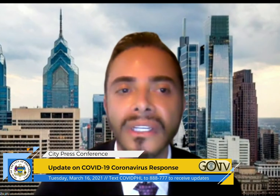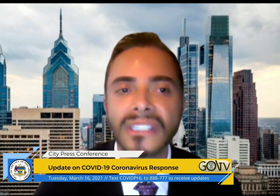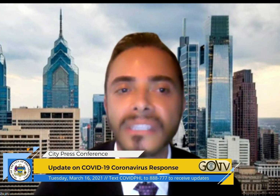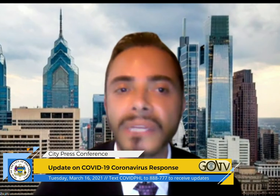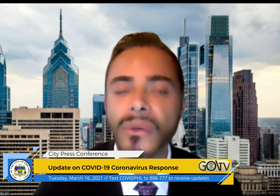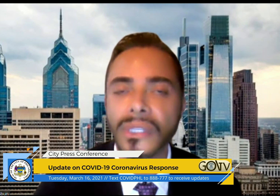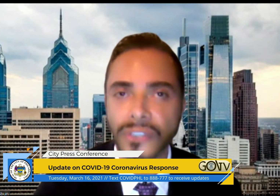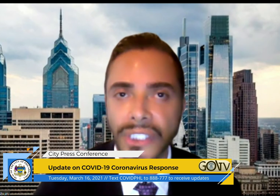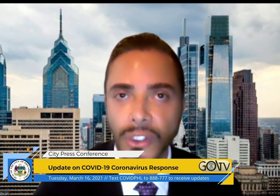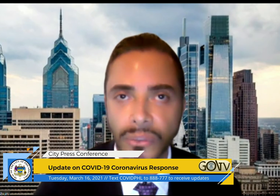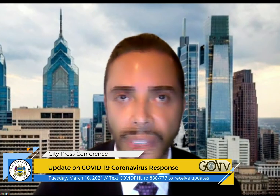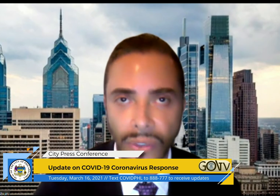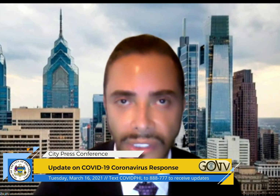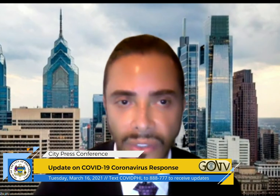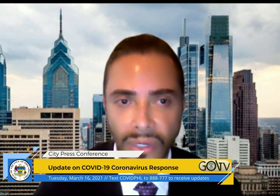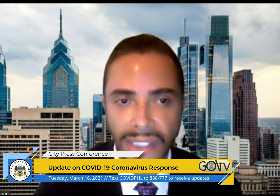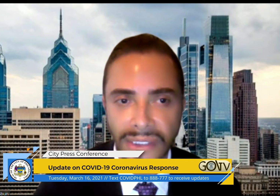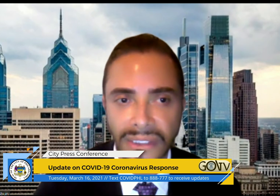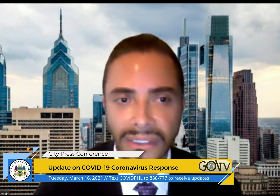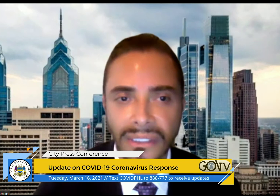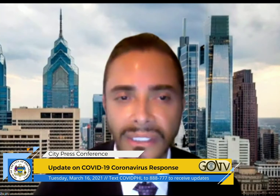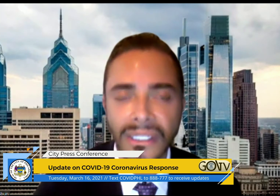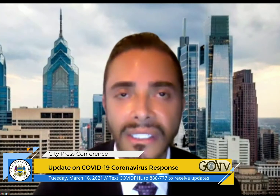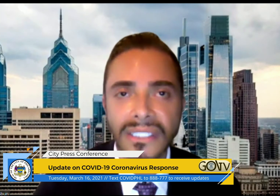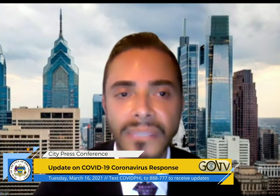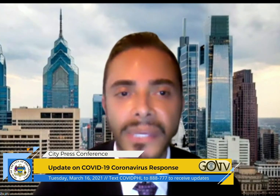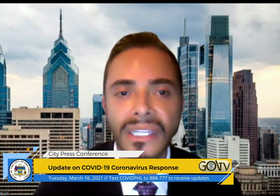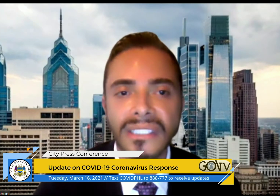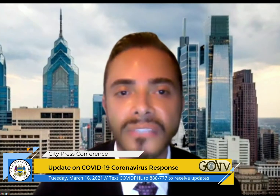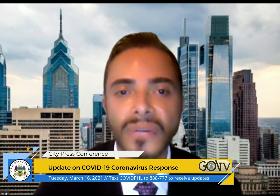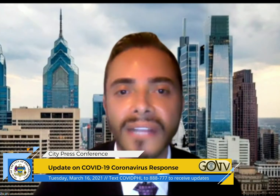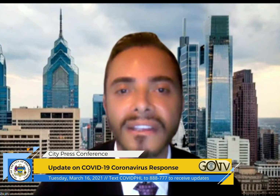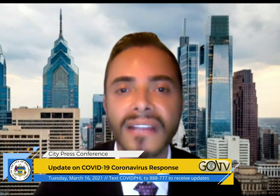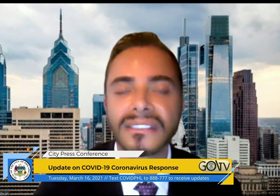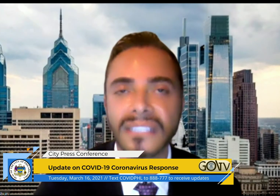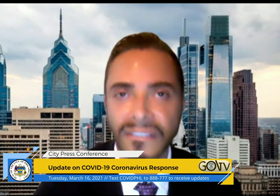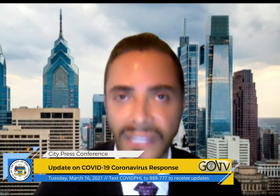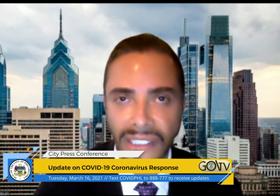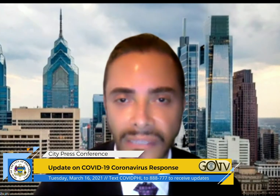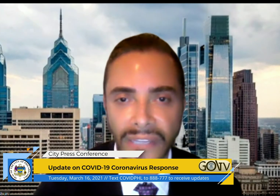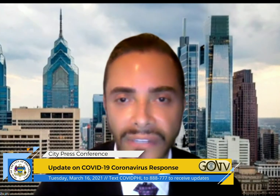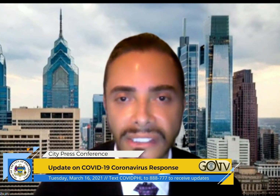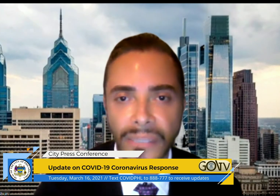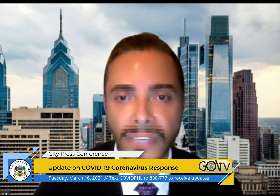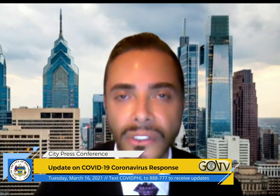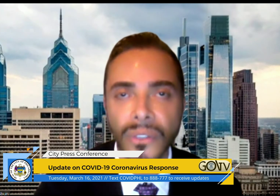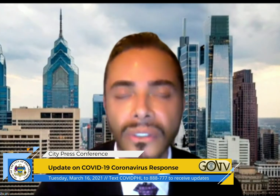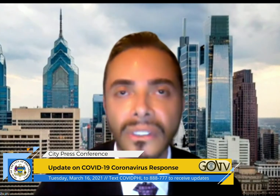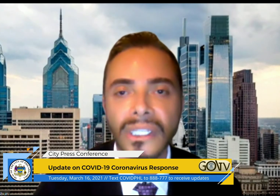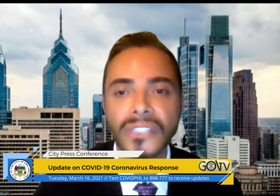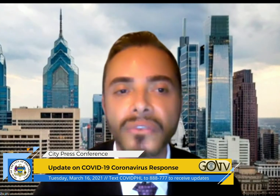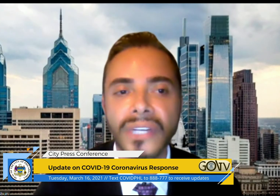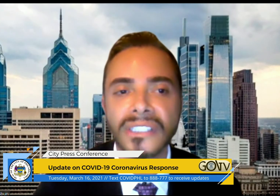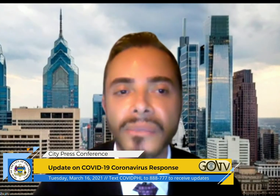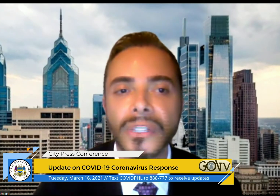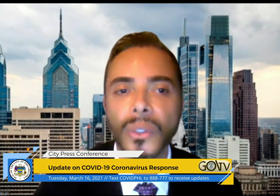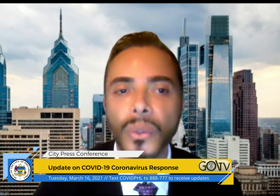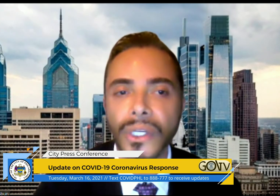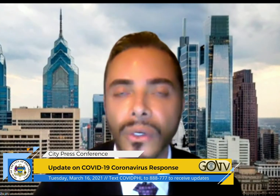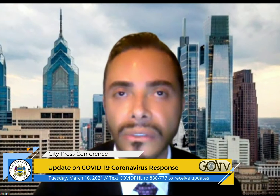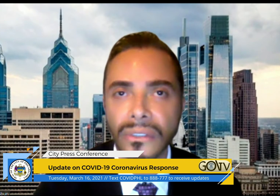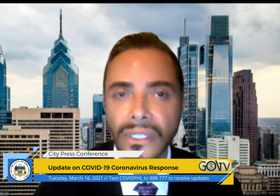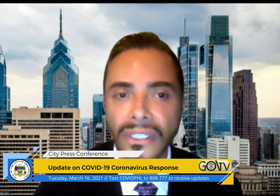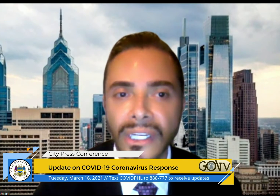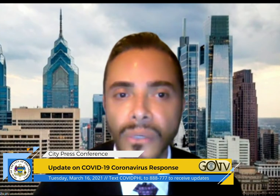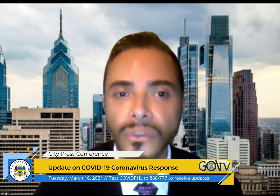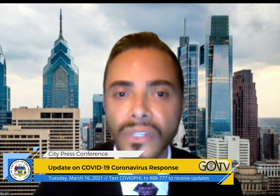condado es de $1.400 millones. Si bien esta es una cantidad significativa de financiamiento, es un financiamiento